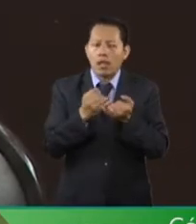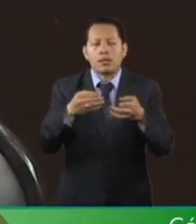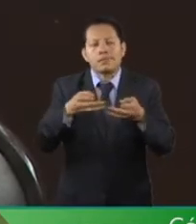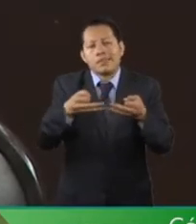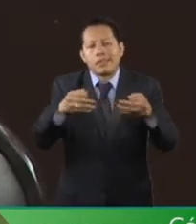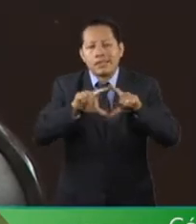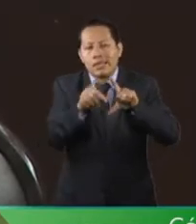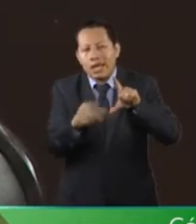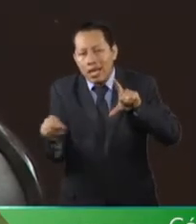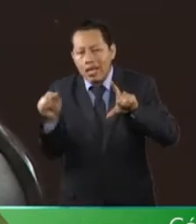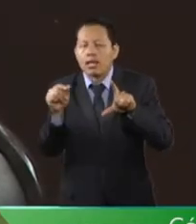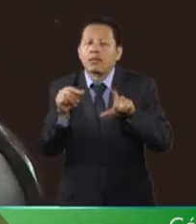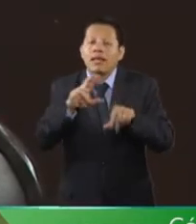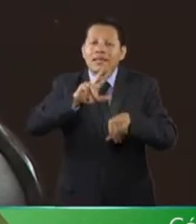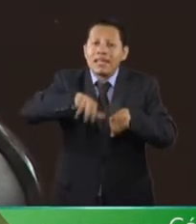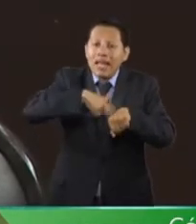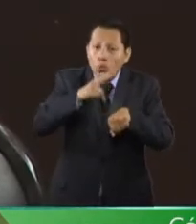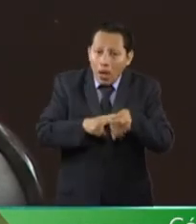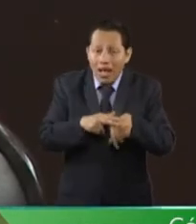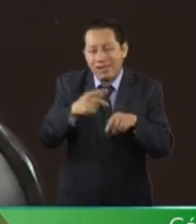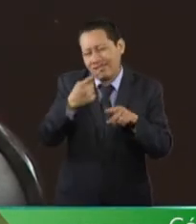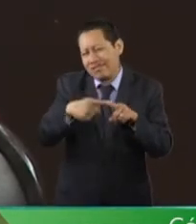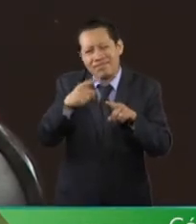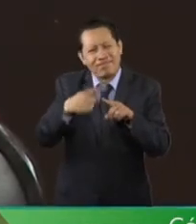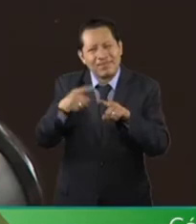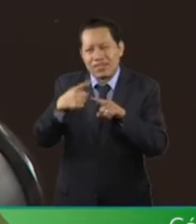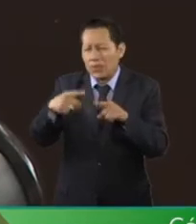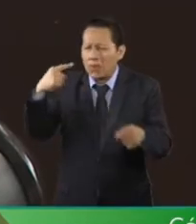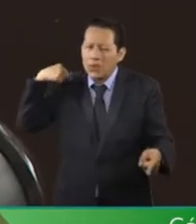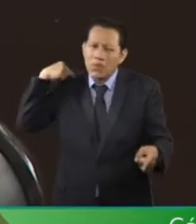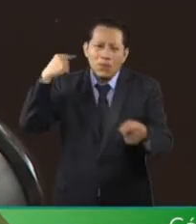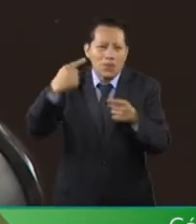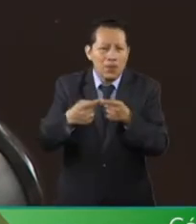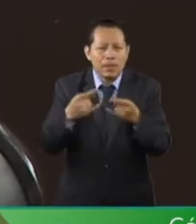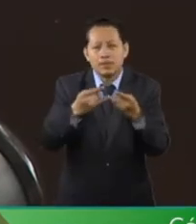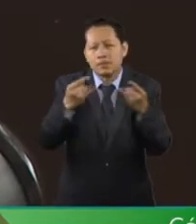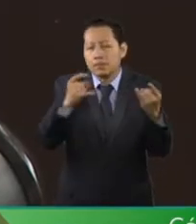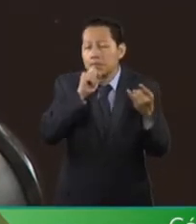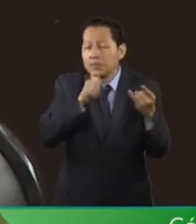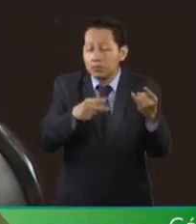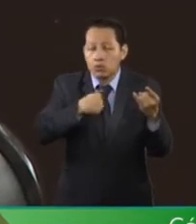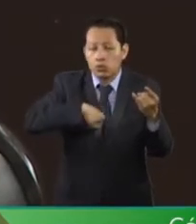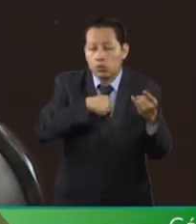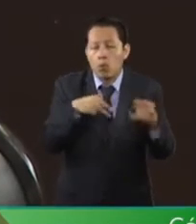naturales que históricamente han habitado nuestros pueblos originarios. Muchas gracias.